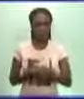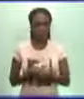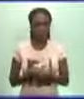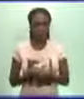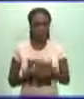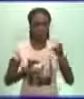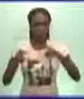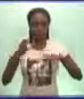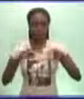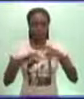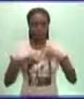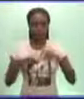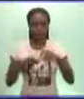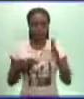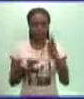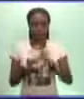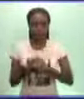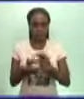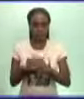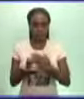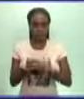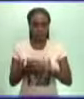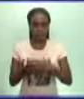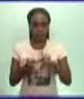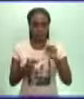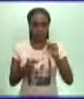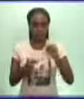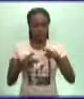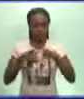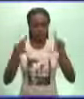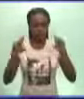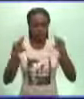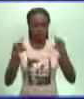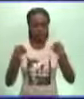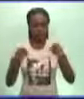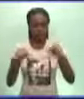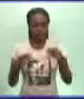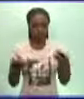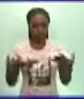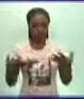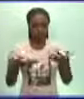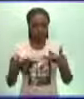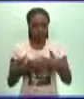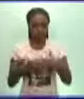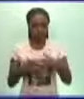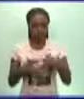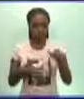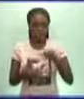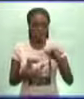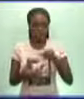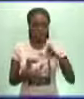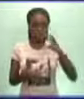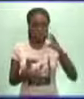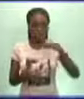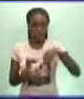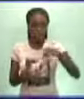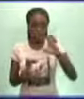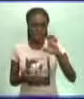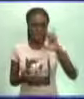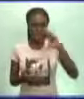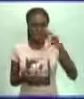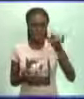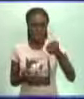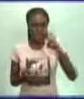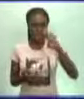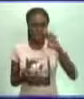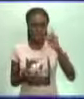tu cuaderno de ortografía un texto relacionado también con la literatura de Gerardo Alfonso. Te presento la información